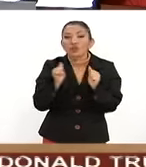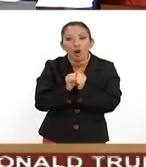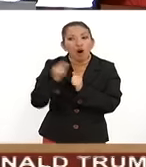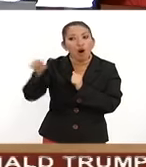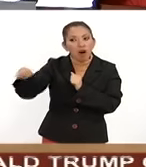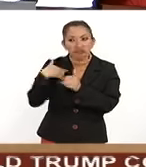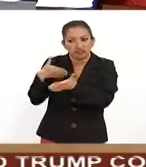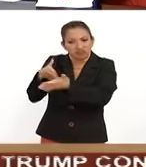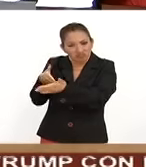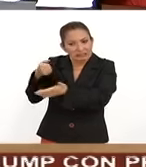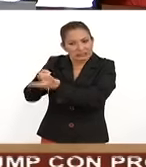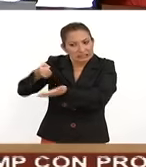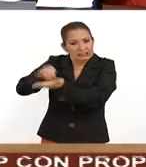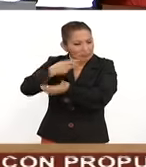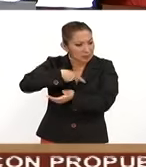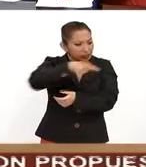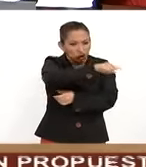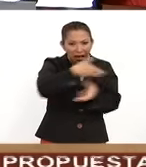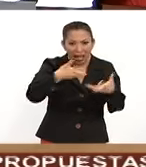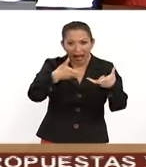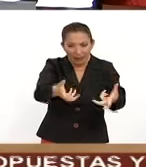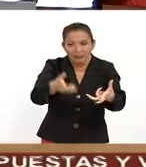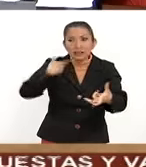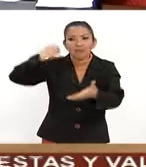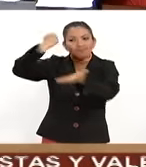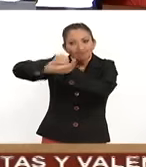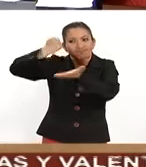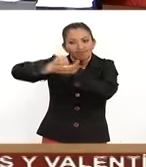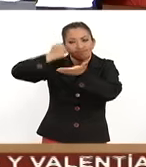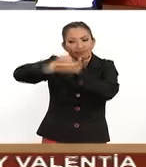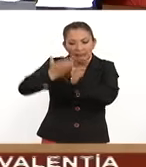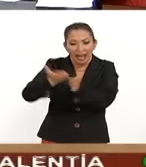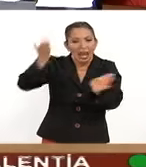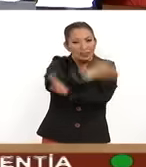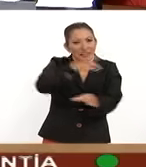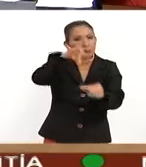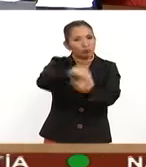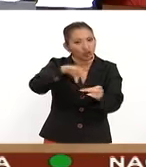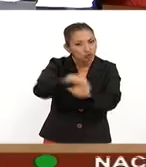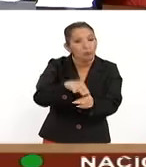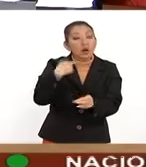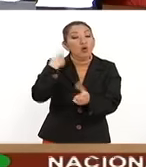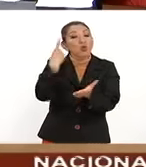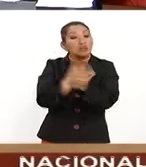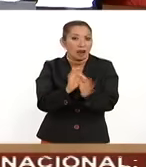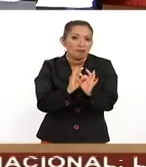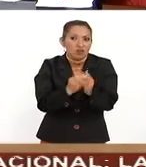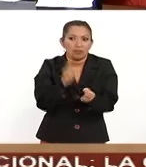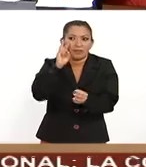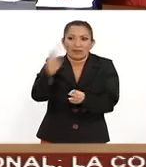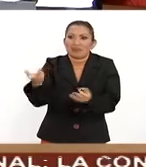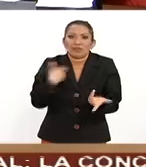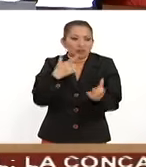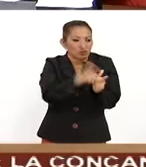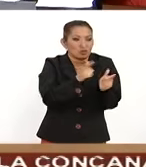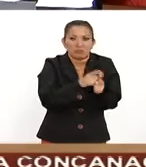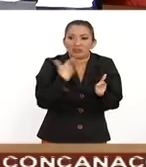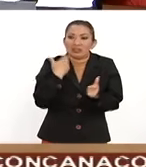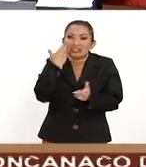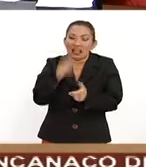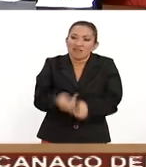de la presión de la población en calle, se exija que se adelanten elecciones porque es la única medida que ve la oposición como